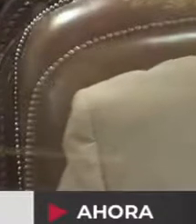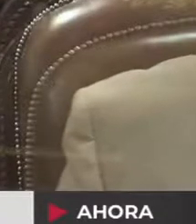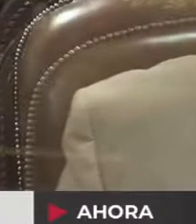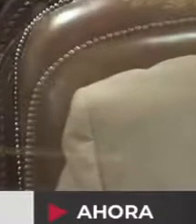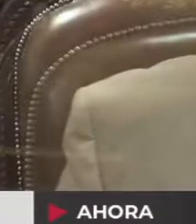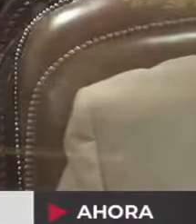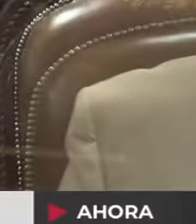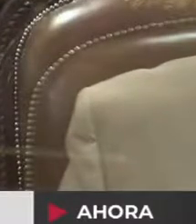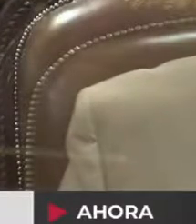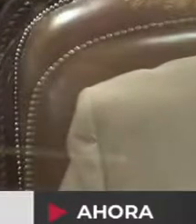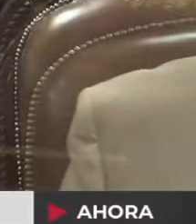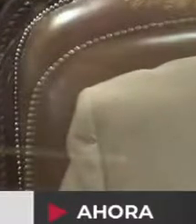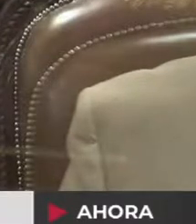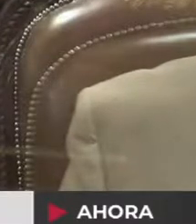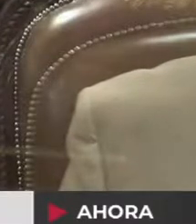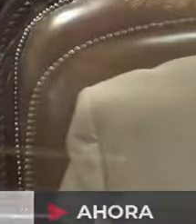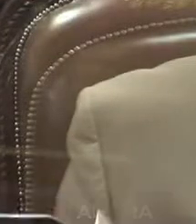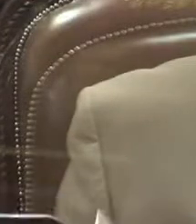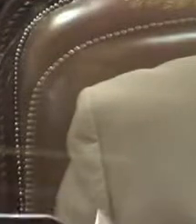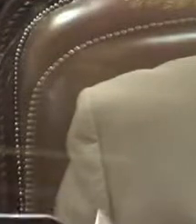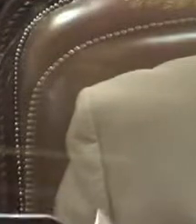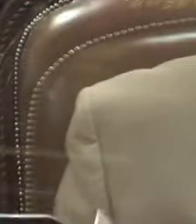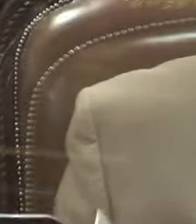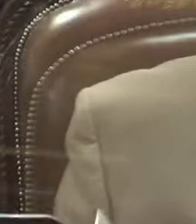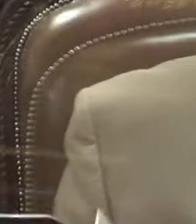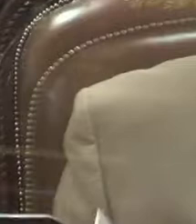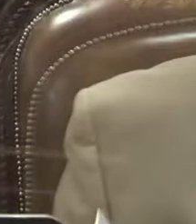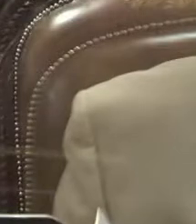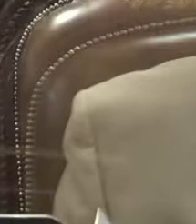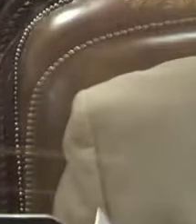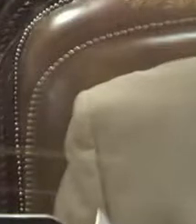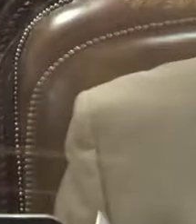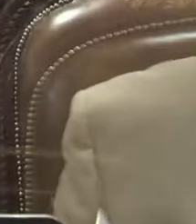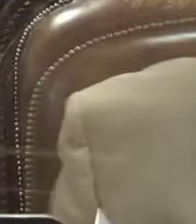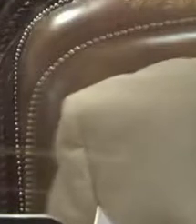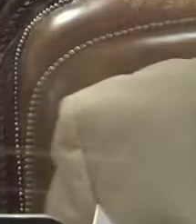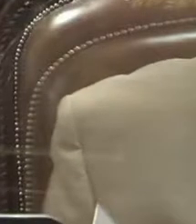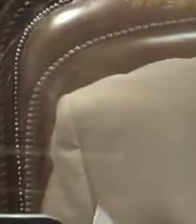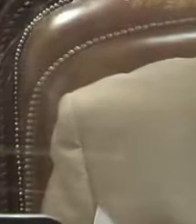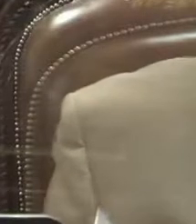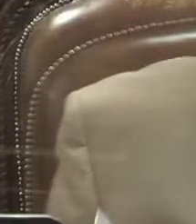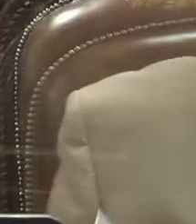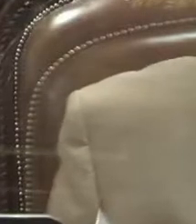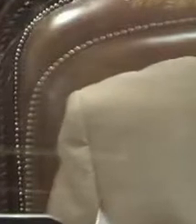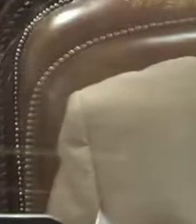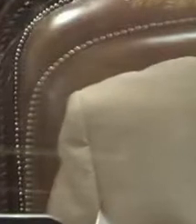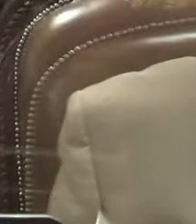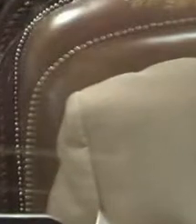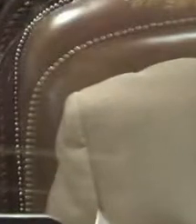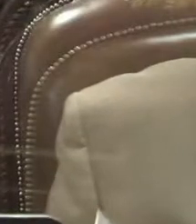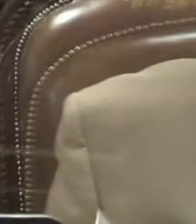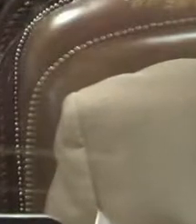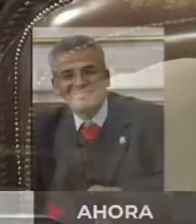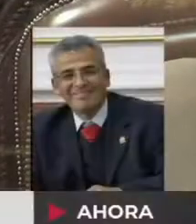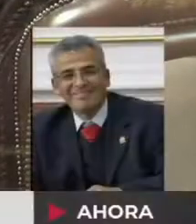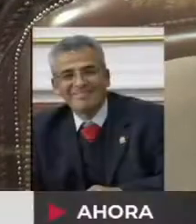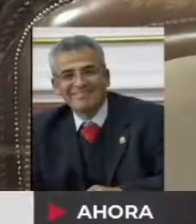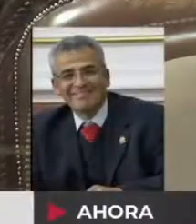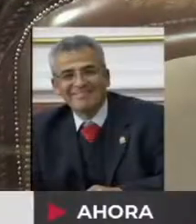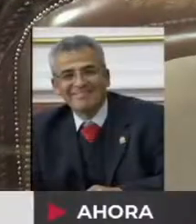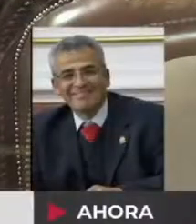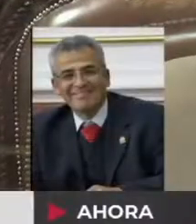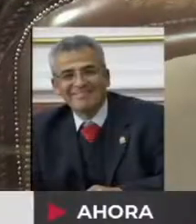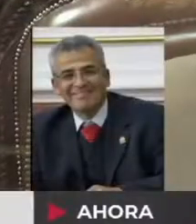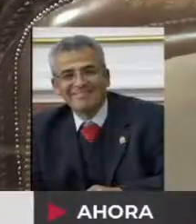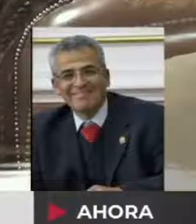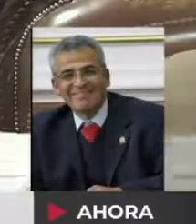solemne para reconocer el talento de mujeres y hombres que a través de sus obras y trabajo han contribuido a dignificar y difundir los